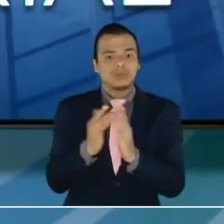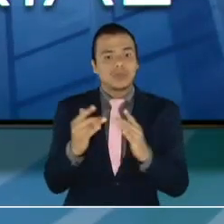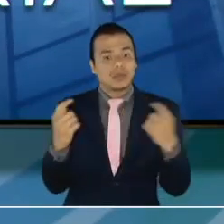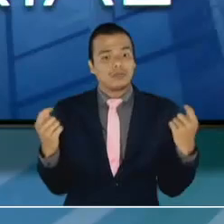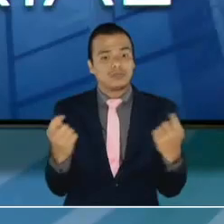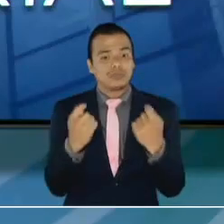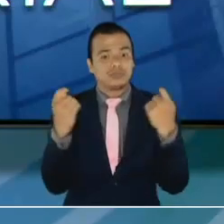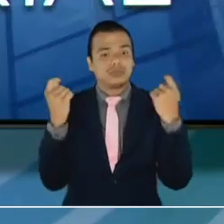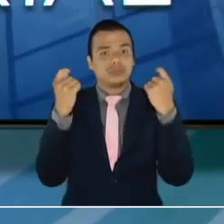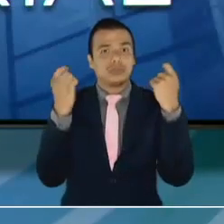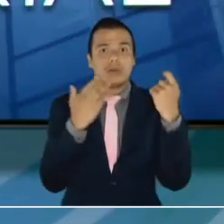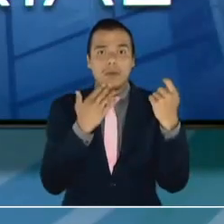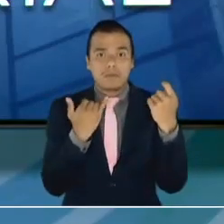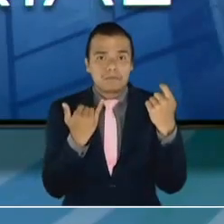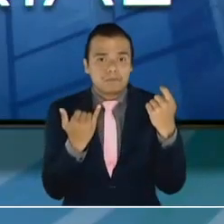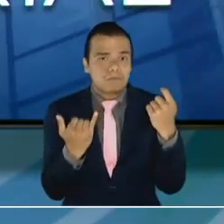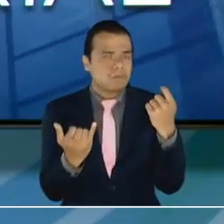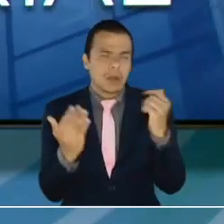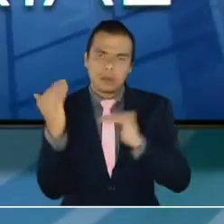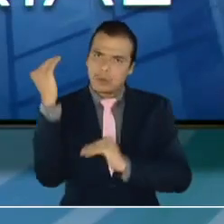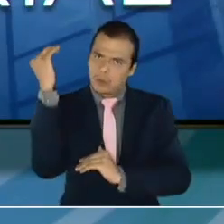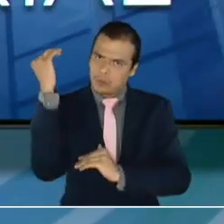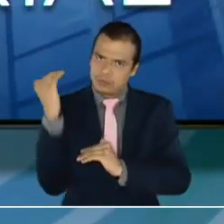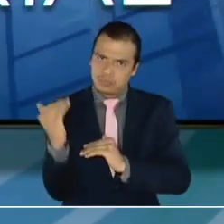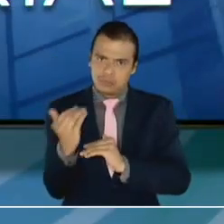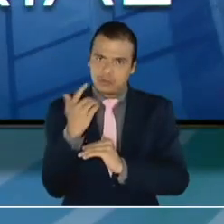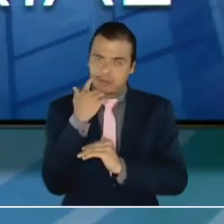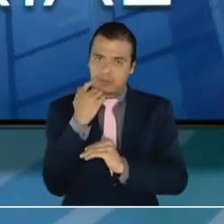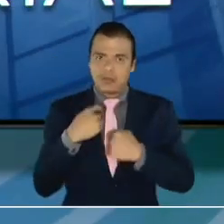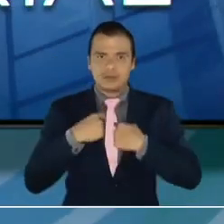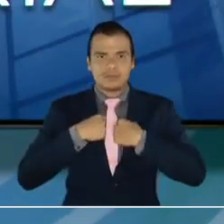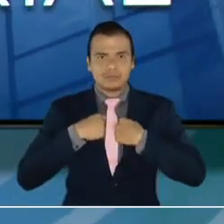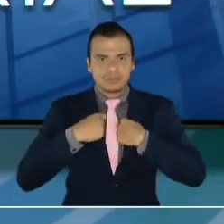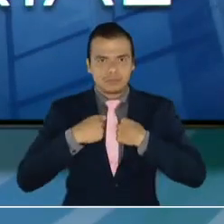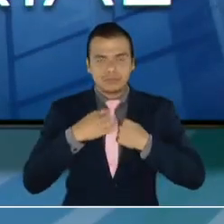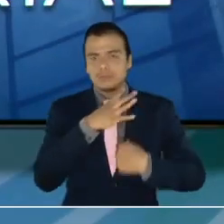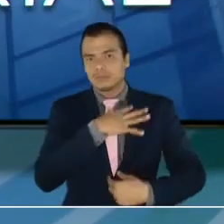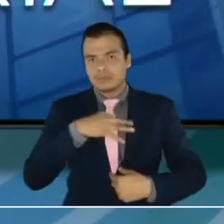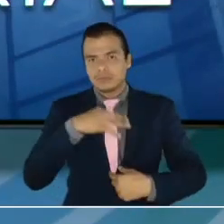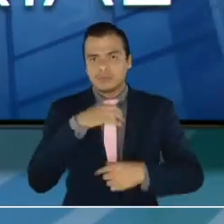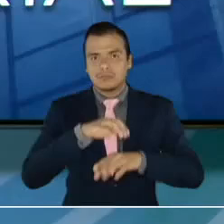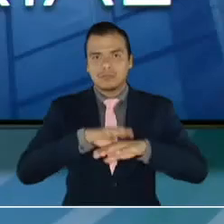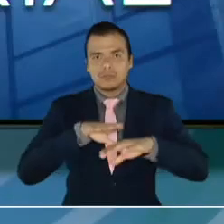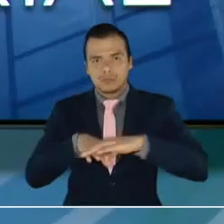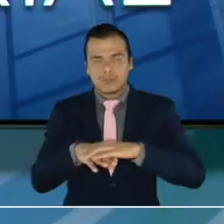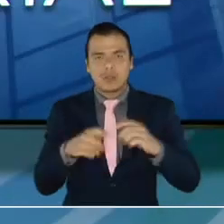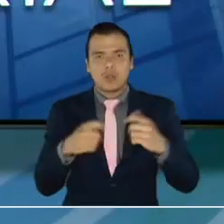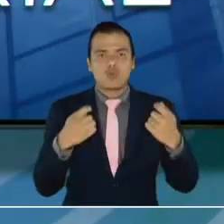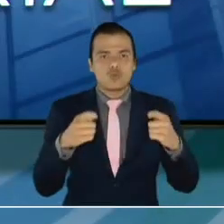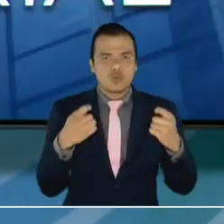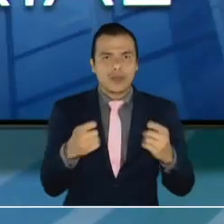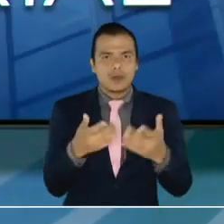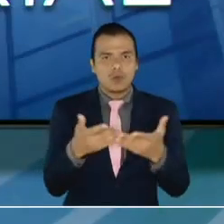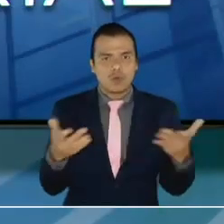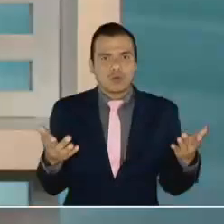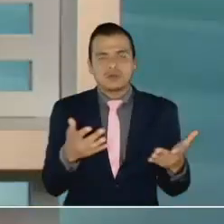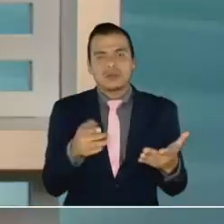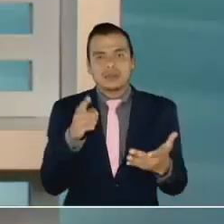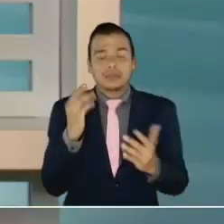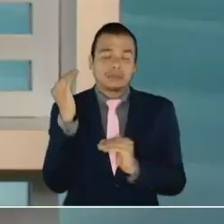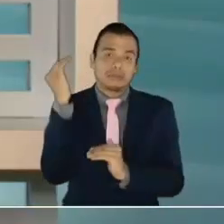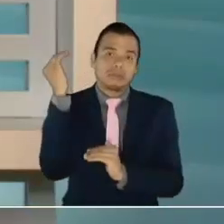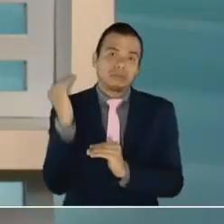país, siendo el sector del vestuario, accesorios, calzado, marroquinería y bisutería uno de los más afectados. Sin